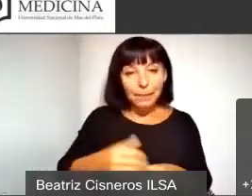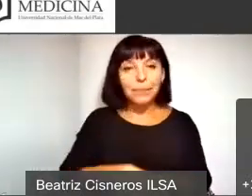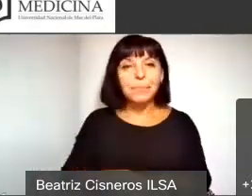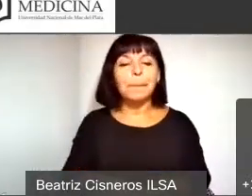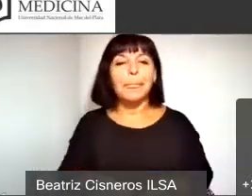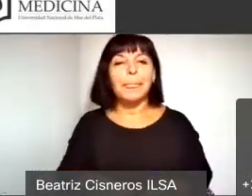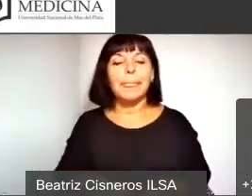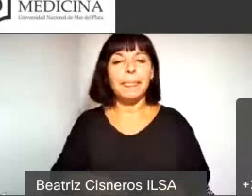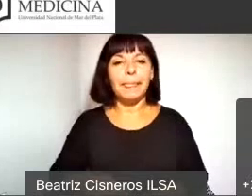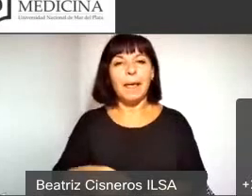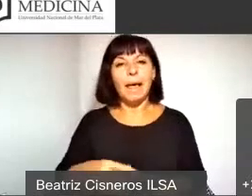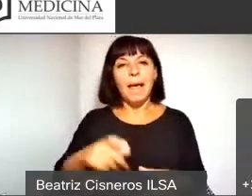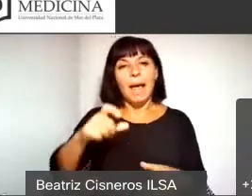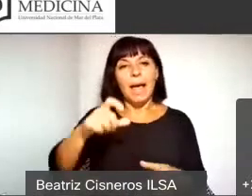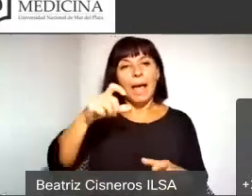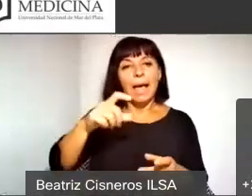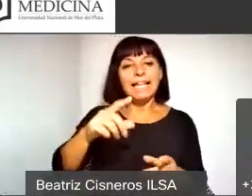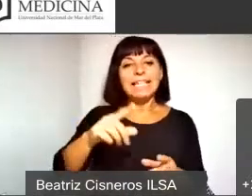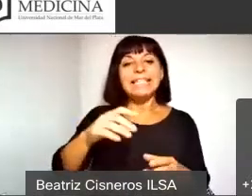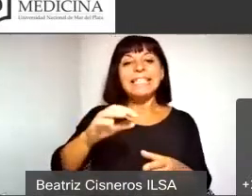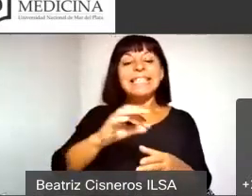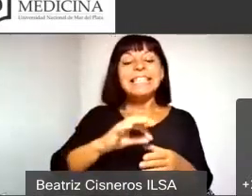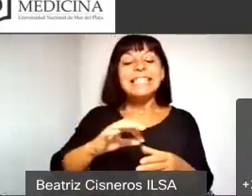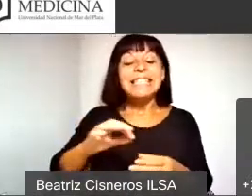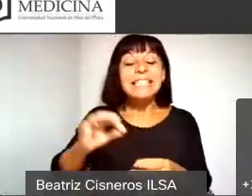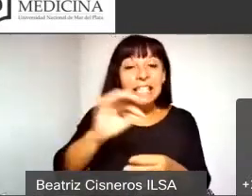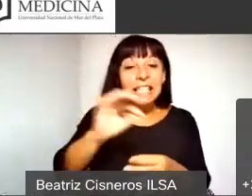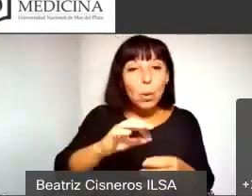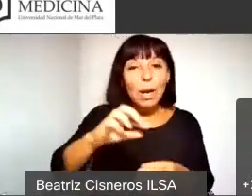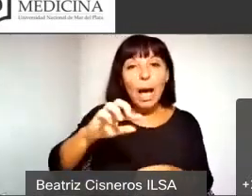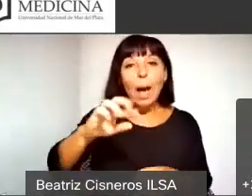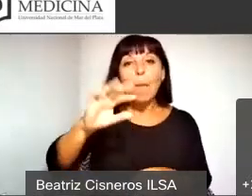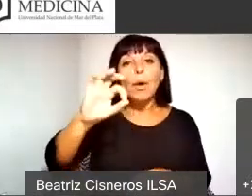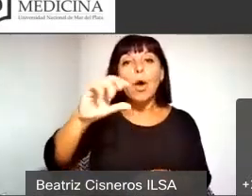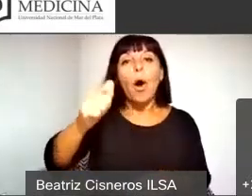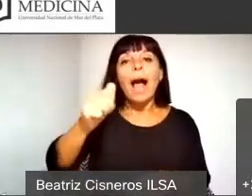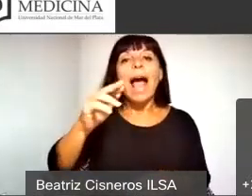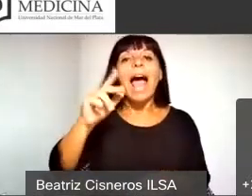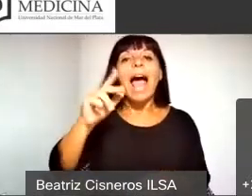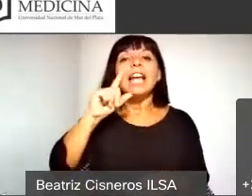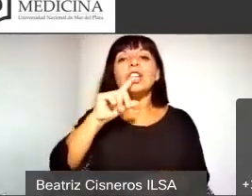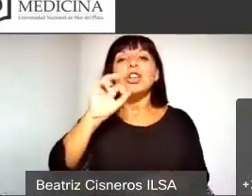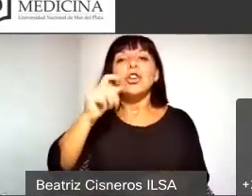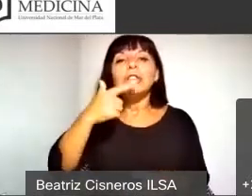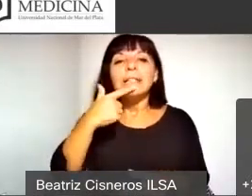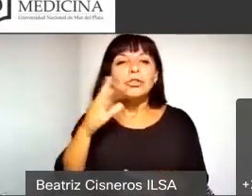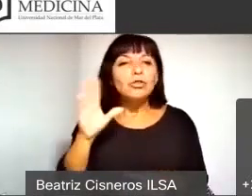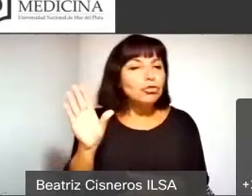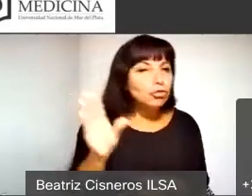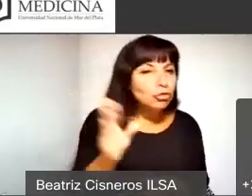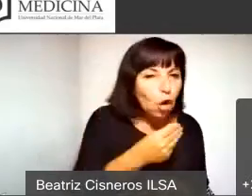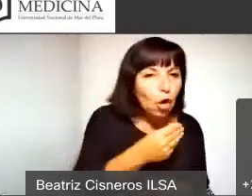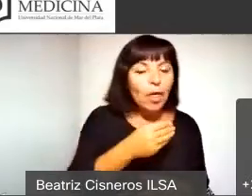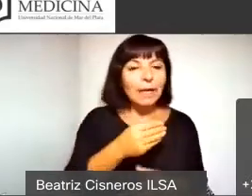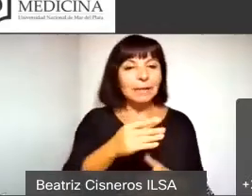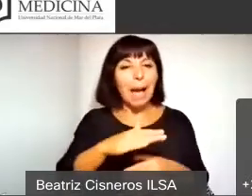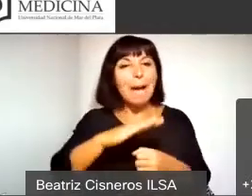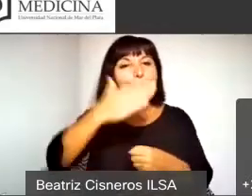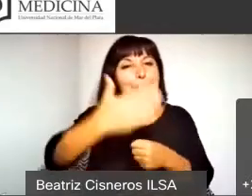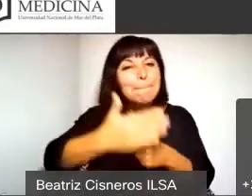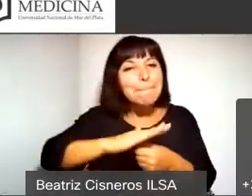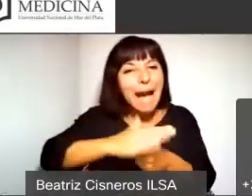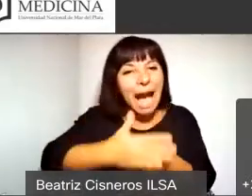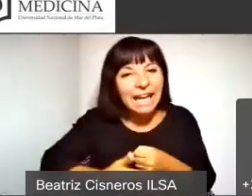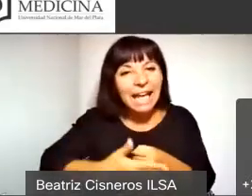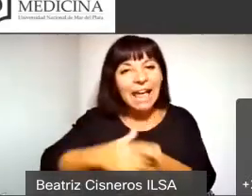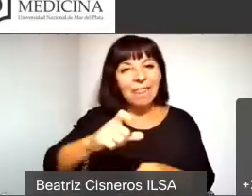celular. Las células procariotas, todas presentan una pared celular. Y esa pared celular está constituida por